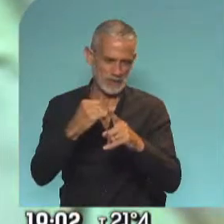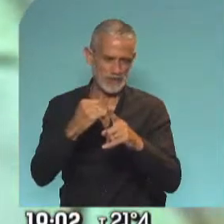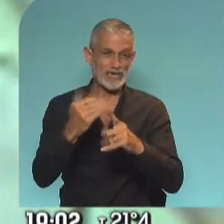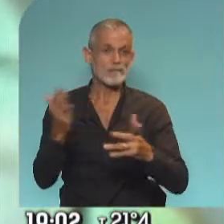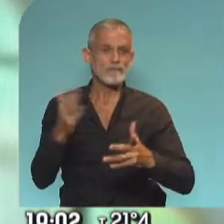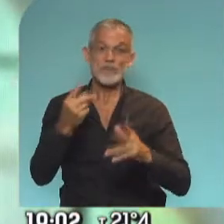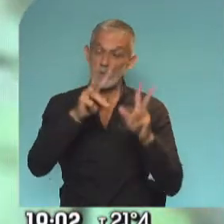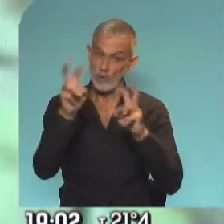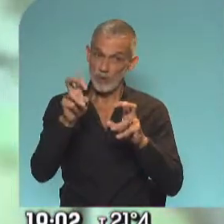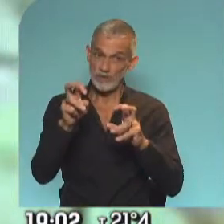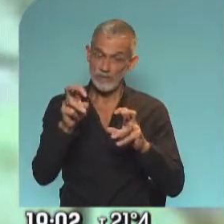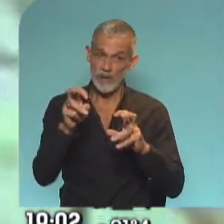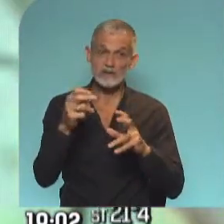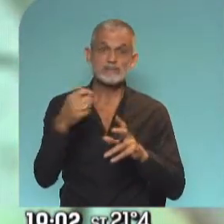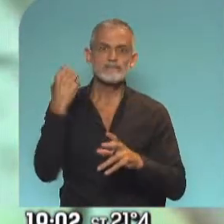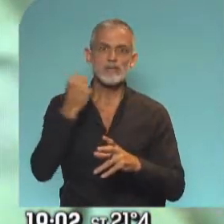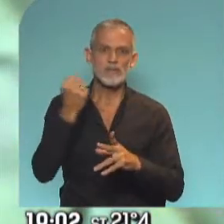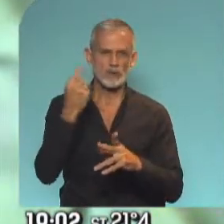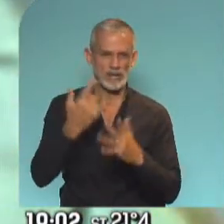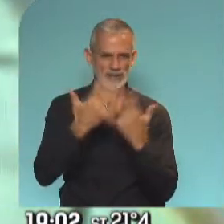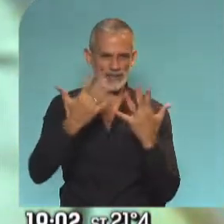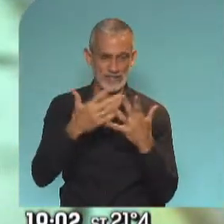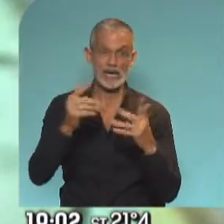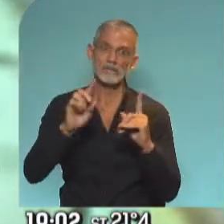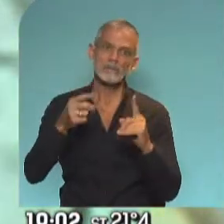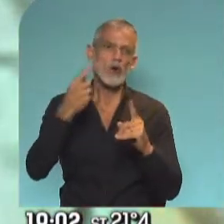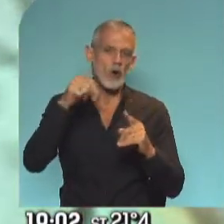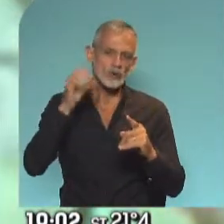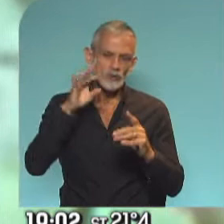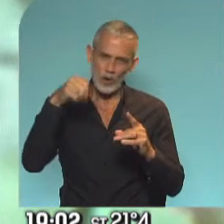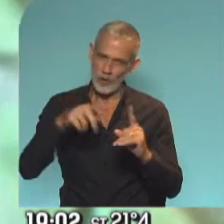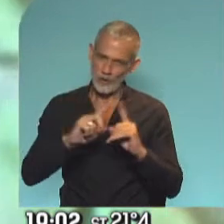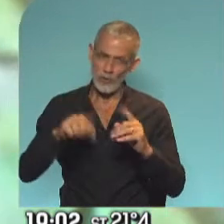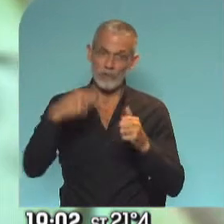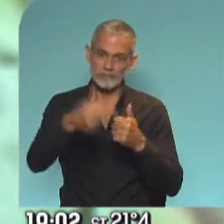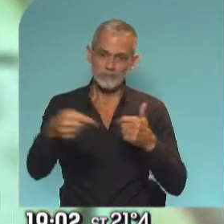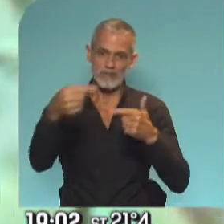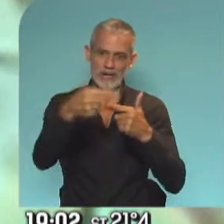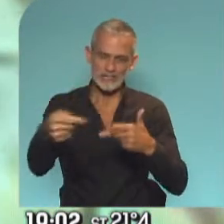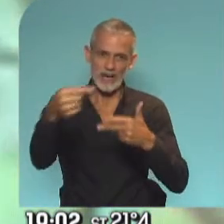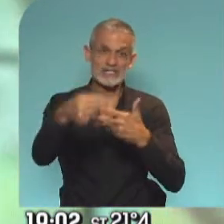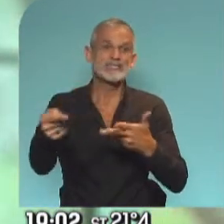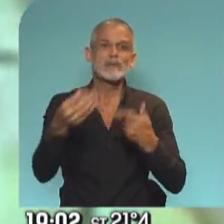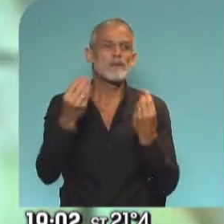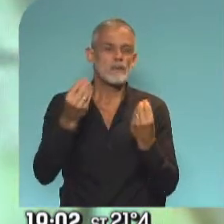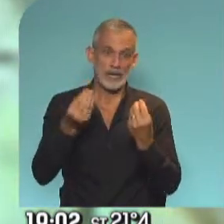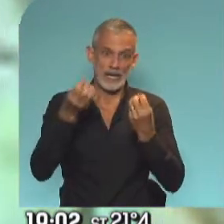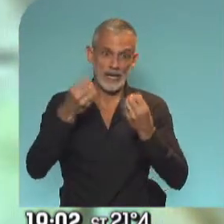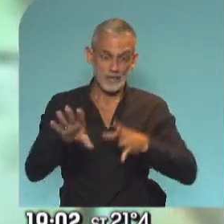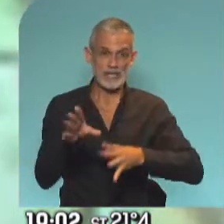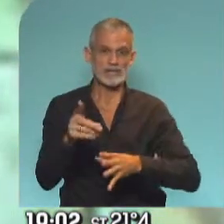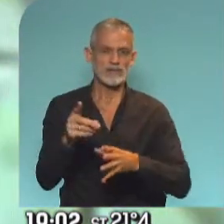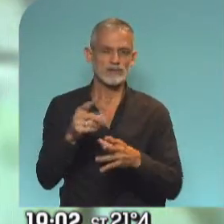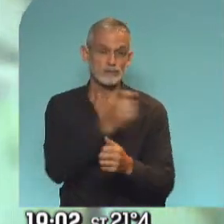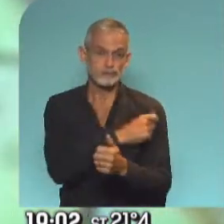Dijimos uno de los temas del día, será tema de los próximos días, de las próximas semanas. En la medida que comience el operativo